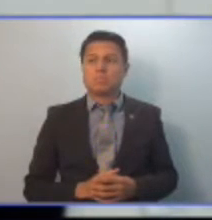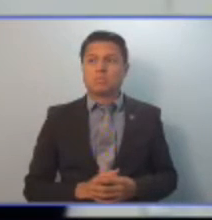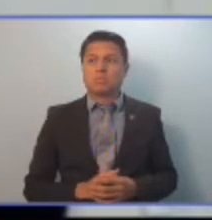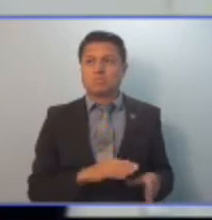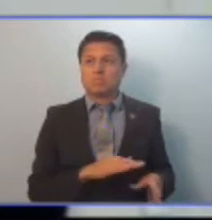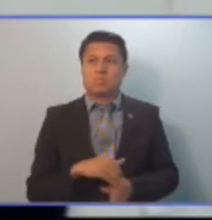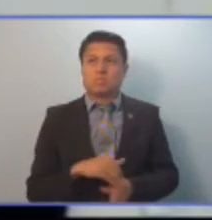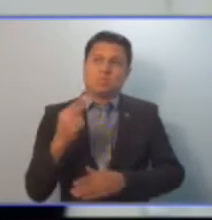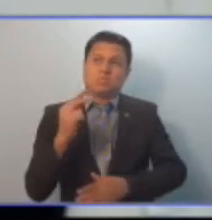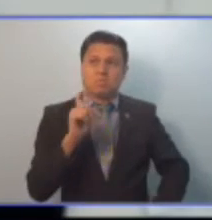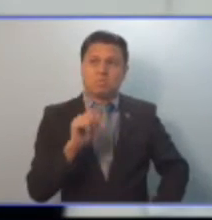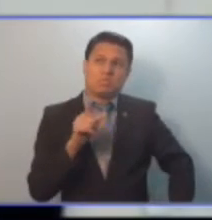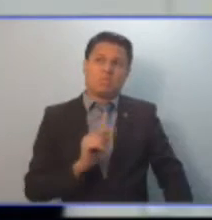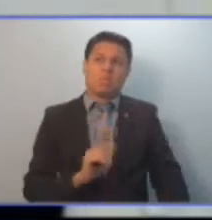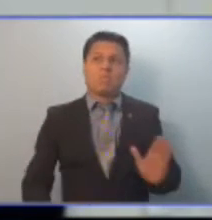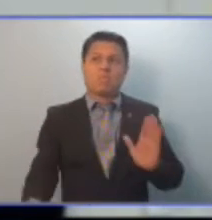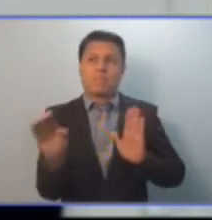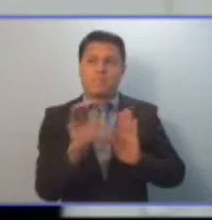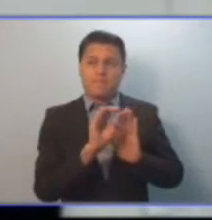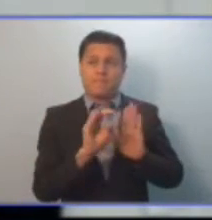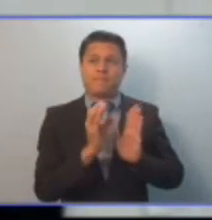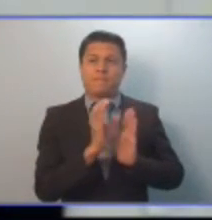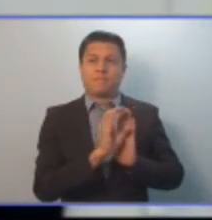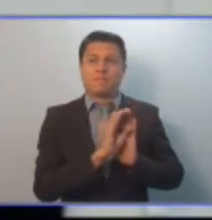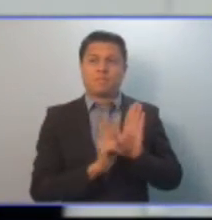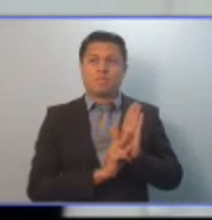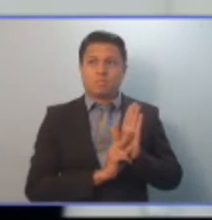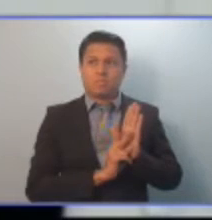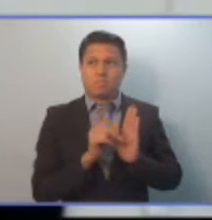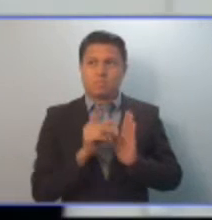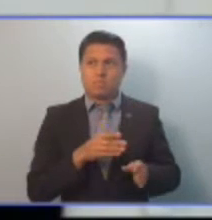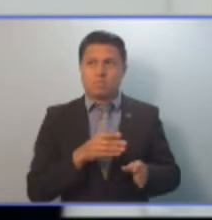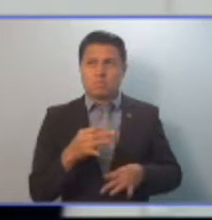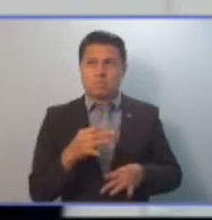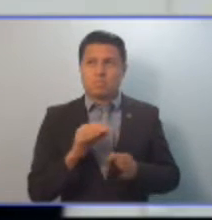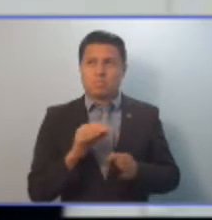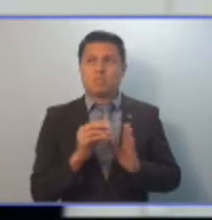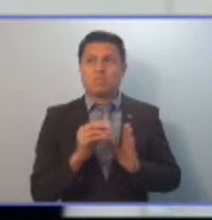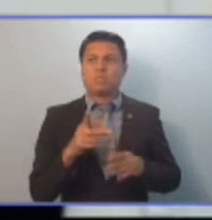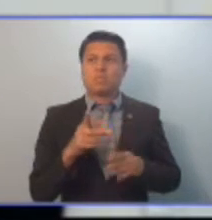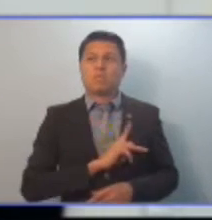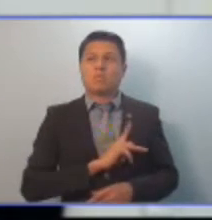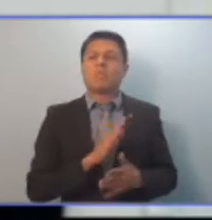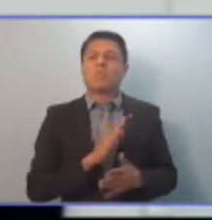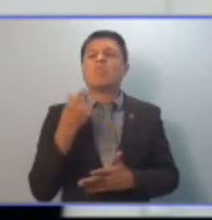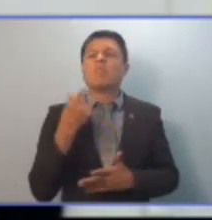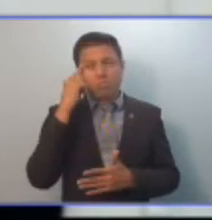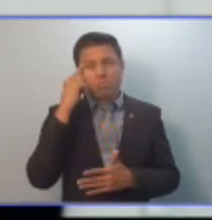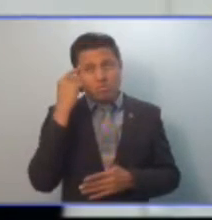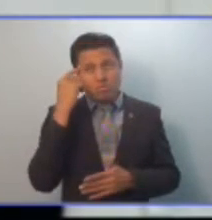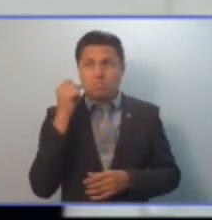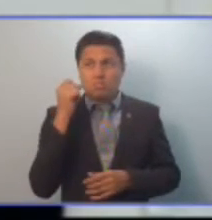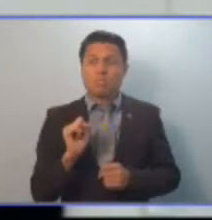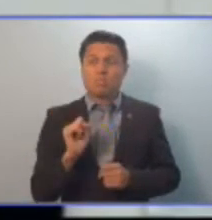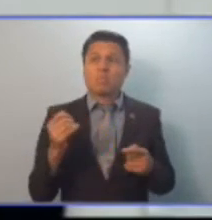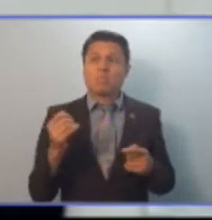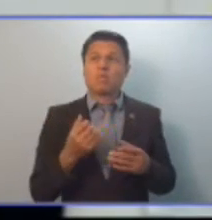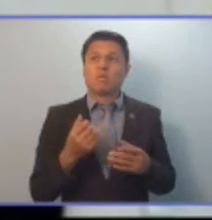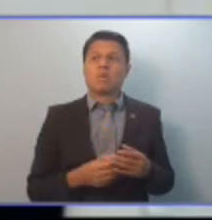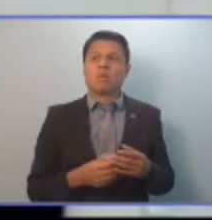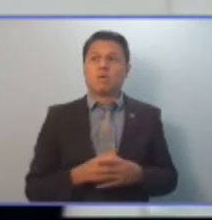Desde su currículum personal, profesional, ¿qué considera importante destacar para ser